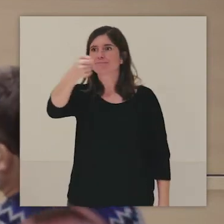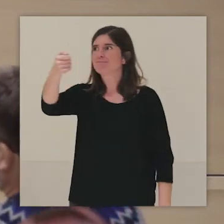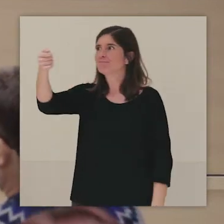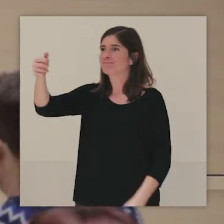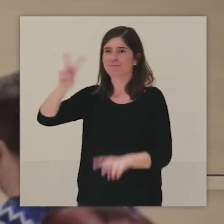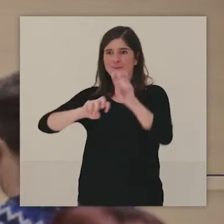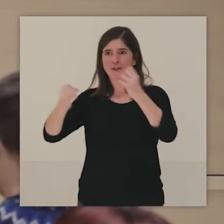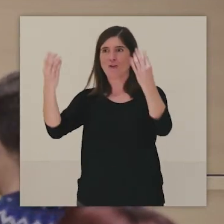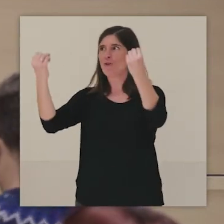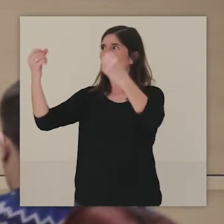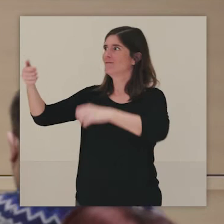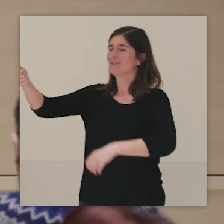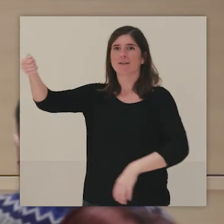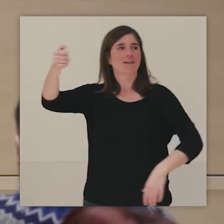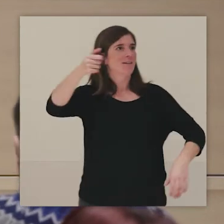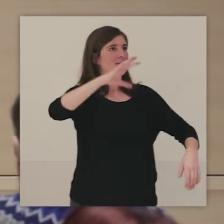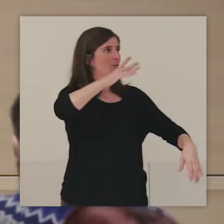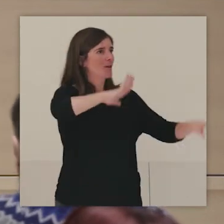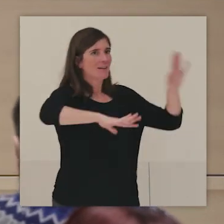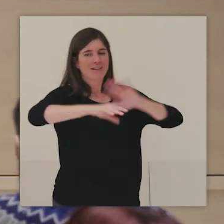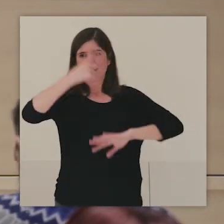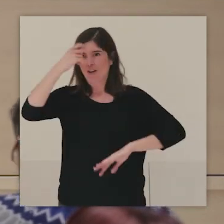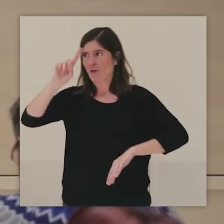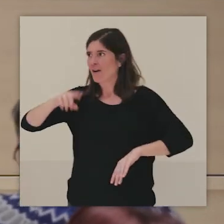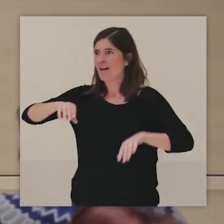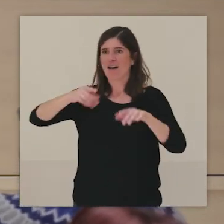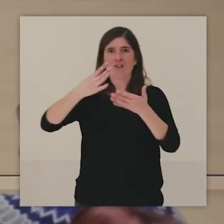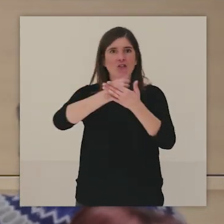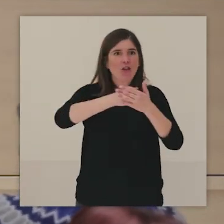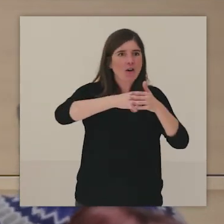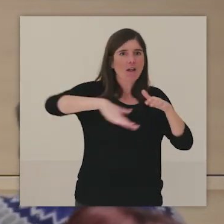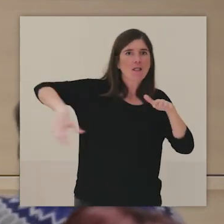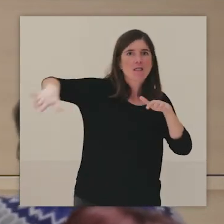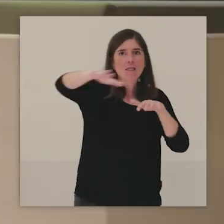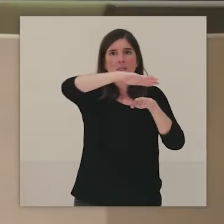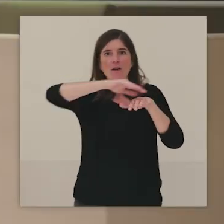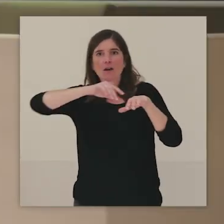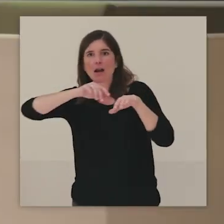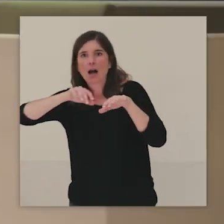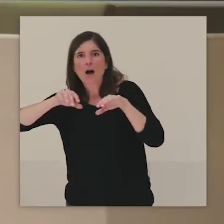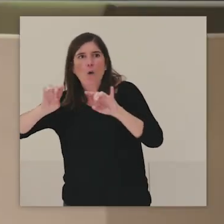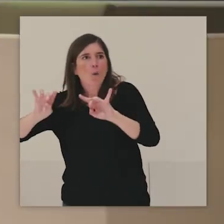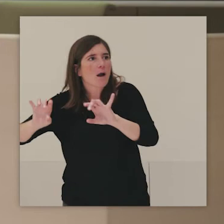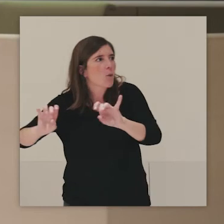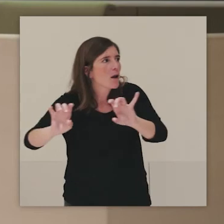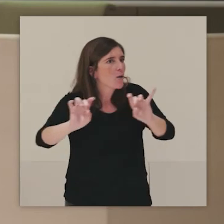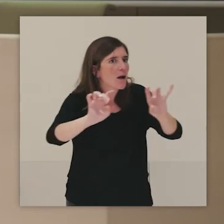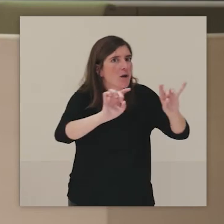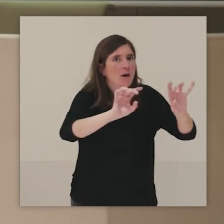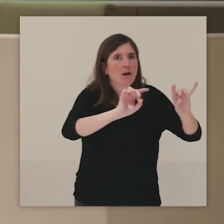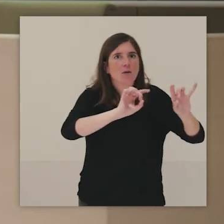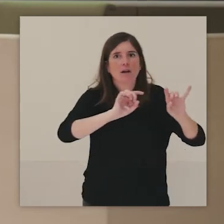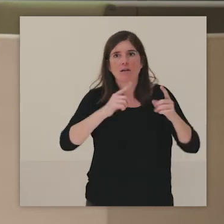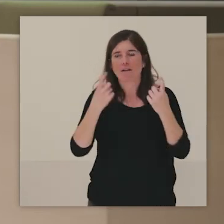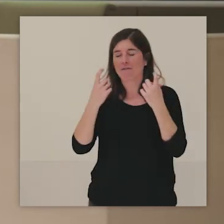también nos hemos encontrado muchas veces señales en donde no sabemos cómo interpretar cuando la fecha es así, así o así. Y entonces no sabemos si es que es para allá, es para